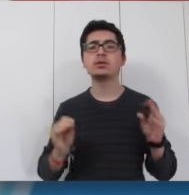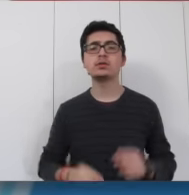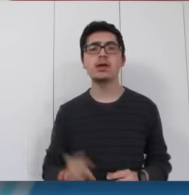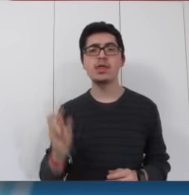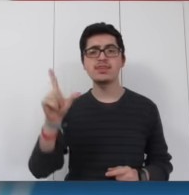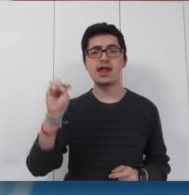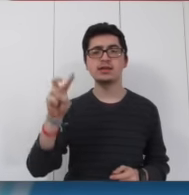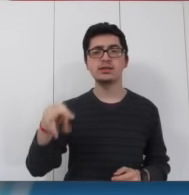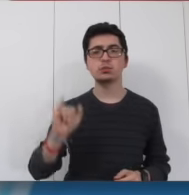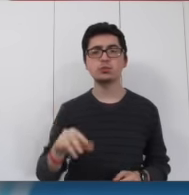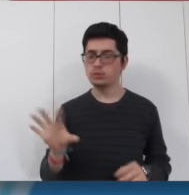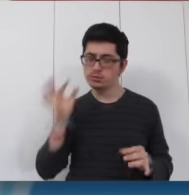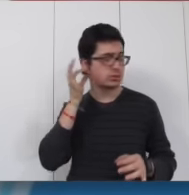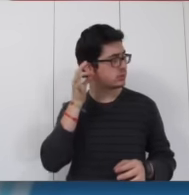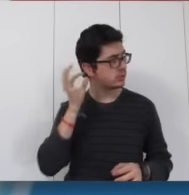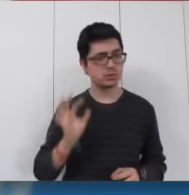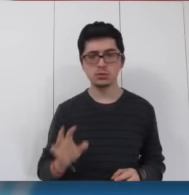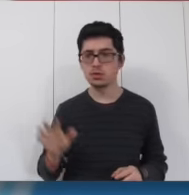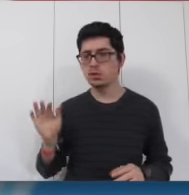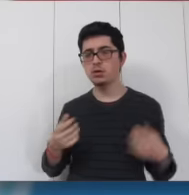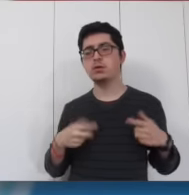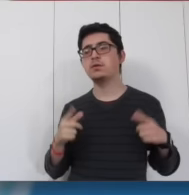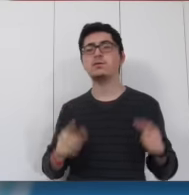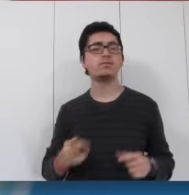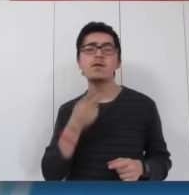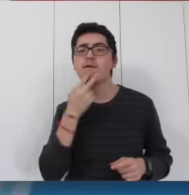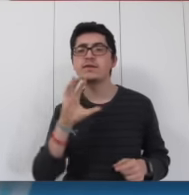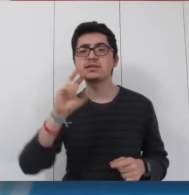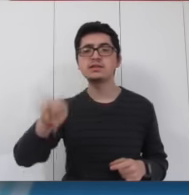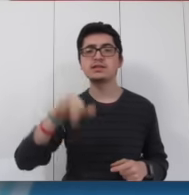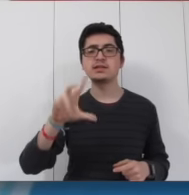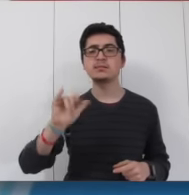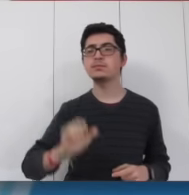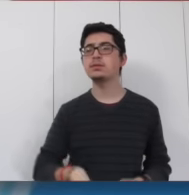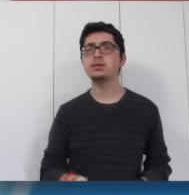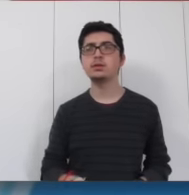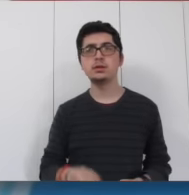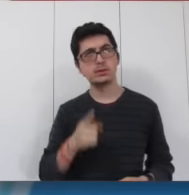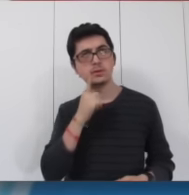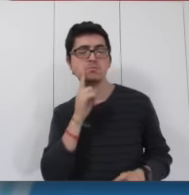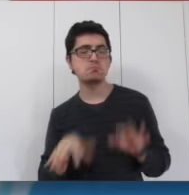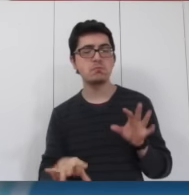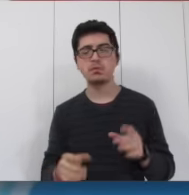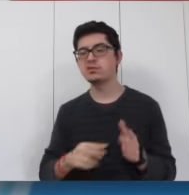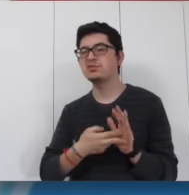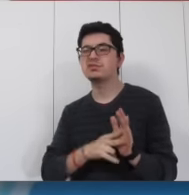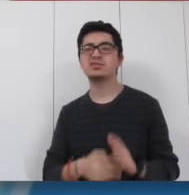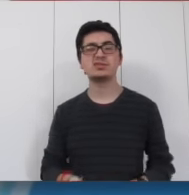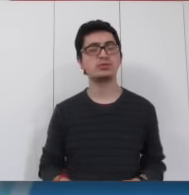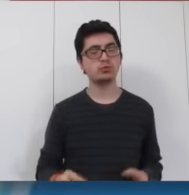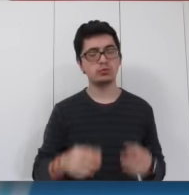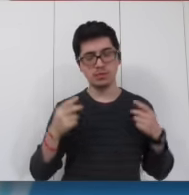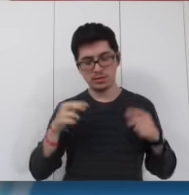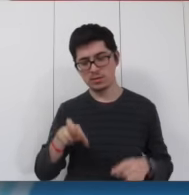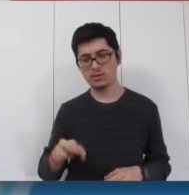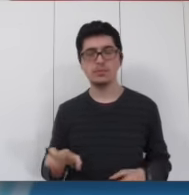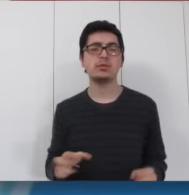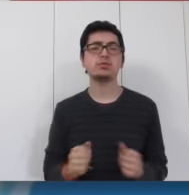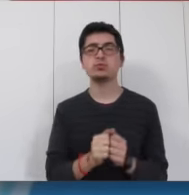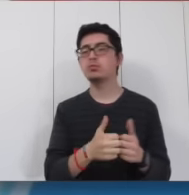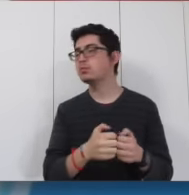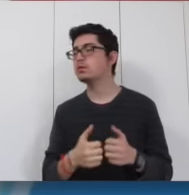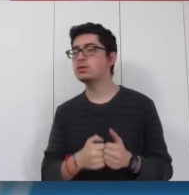habla sobre Dani, una chica adolescente que vive en Chile, que tiene distintos problemas con su papá, con